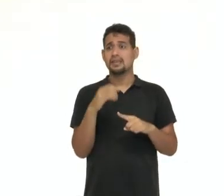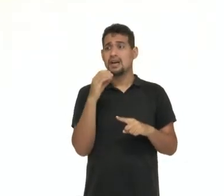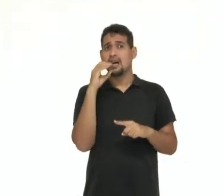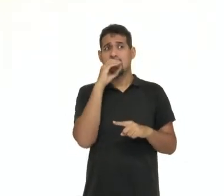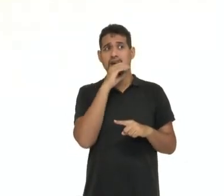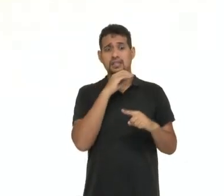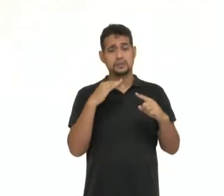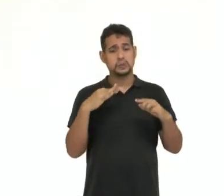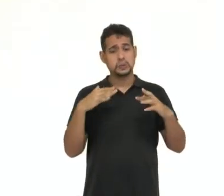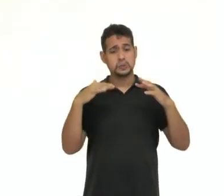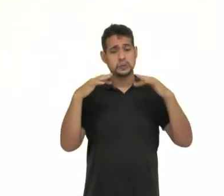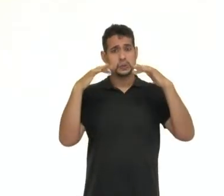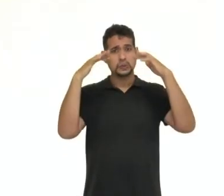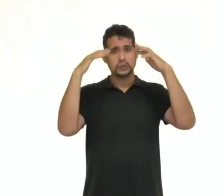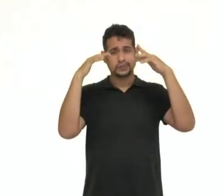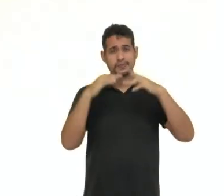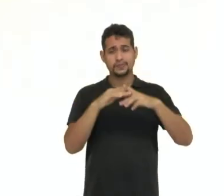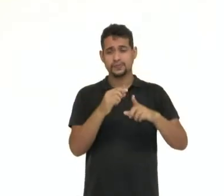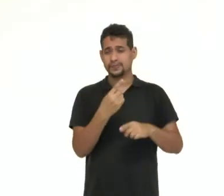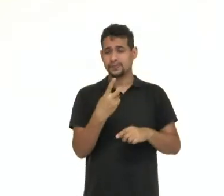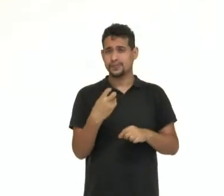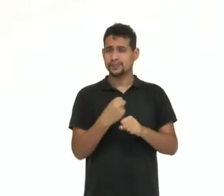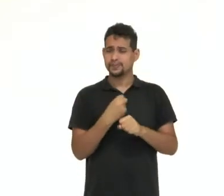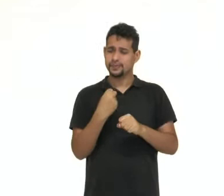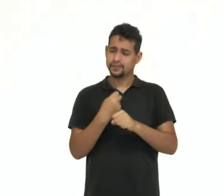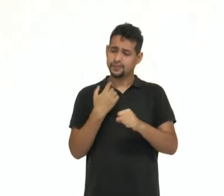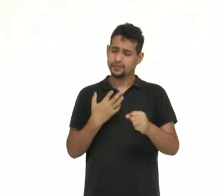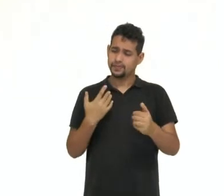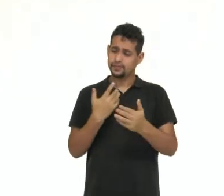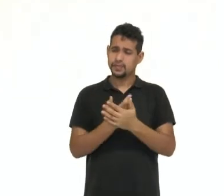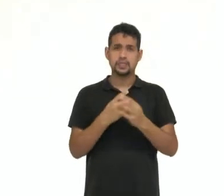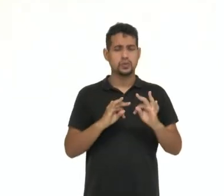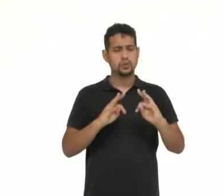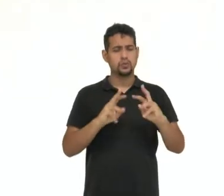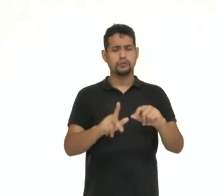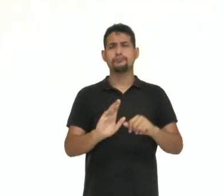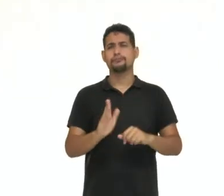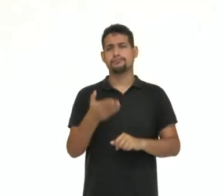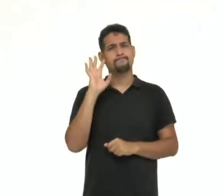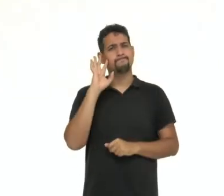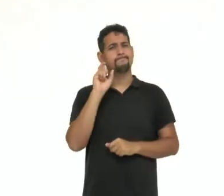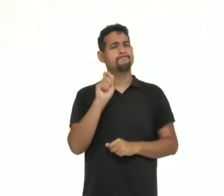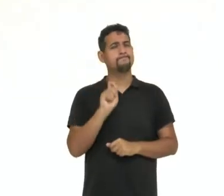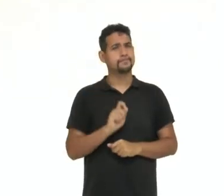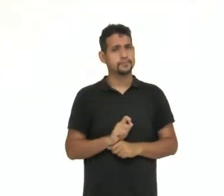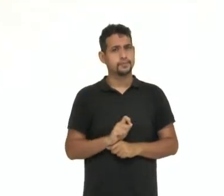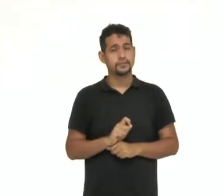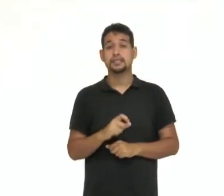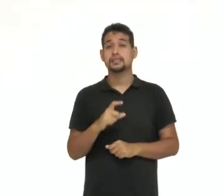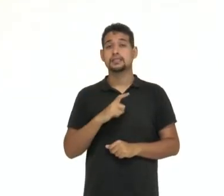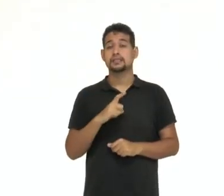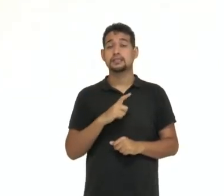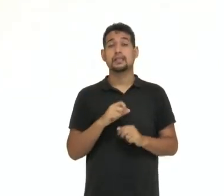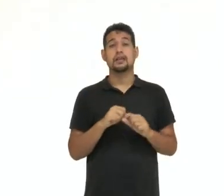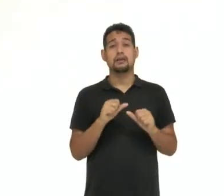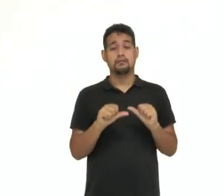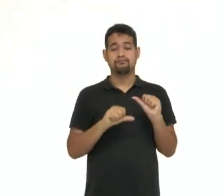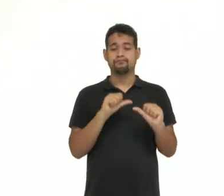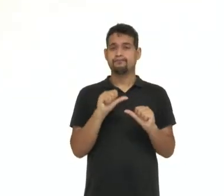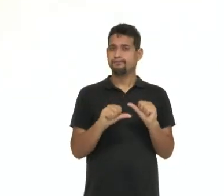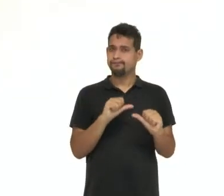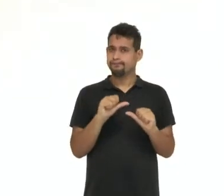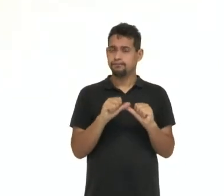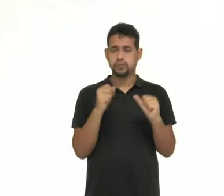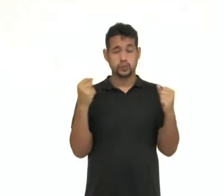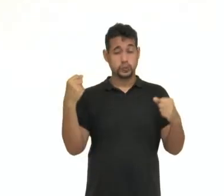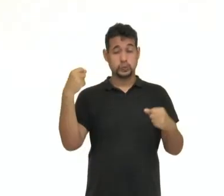los últimos 12 años. Y todo esto ha ocurrido a pesar del declive de la actividad solar